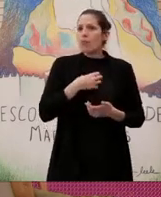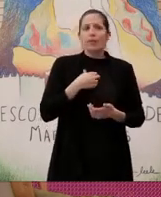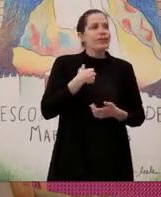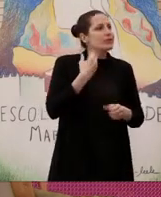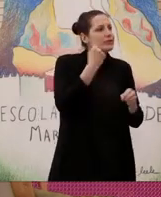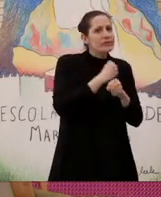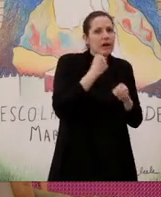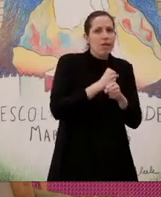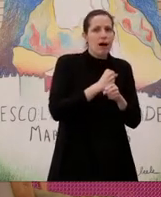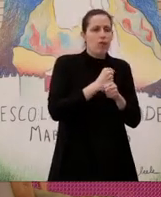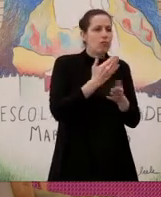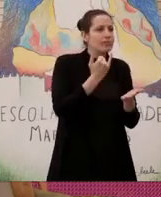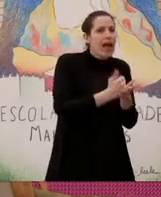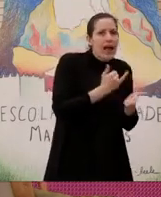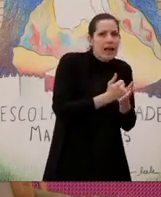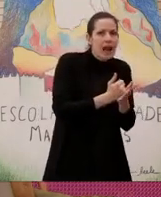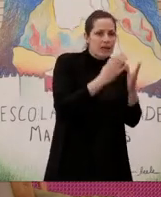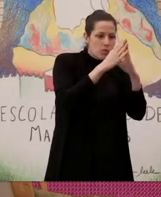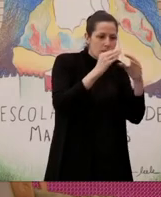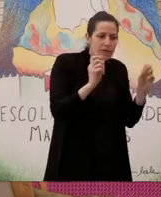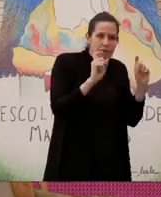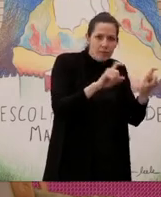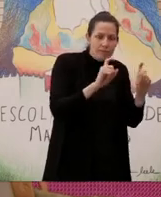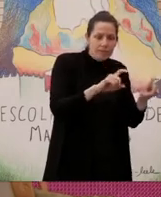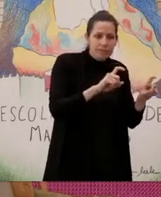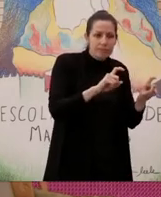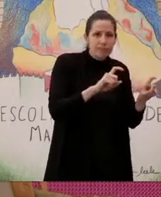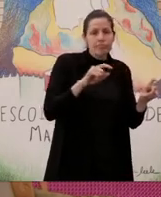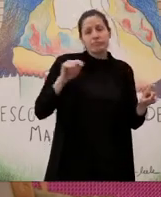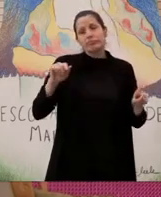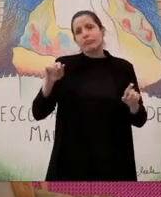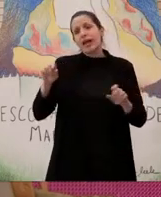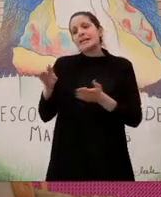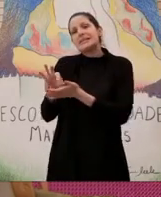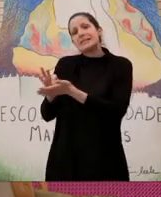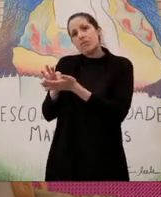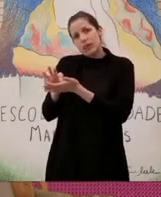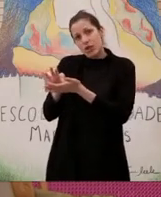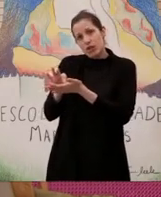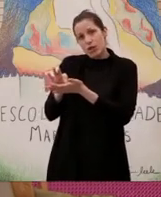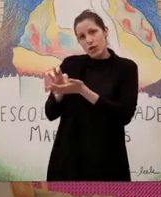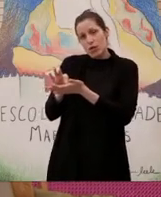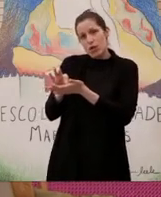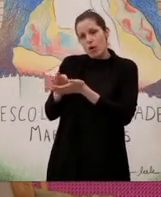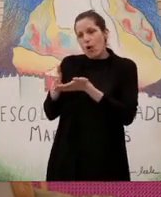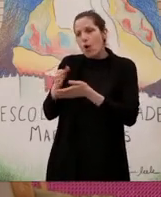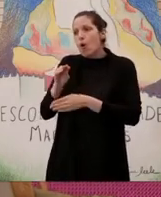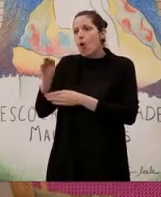en la Facultad de cuando as crianzas eran pequeñas obs un servicio de Cuidado donde aperso a que viniera a